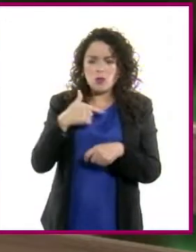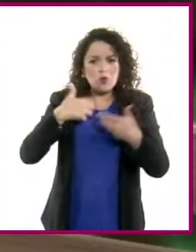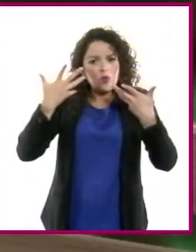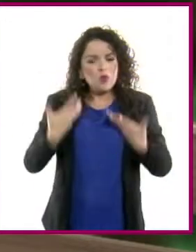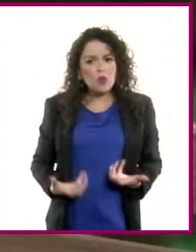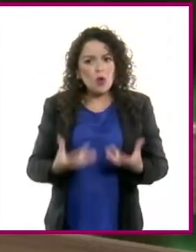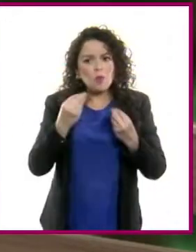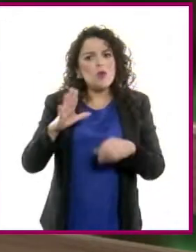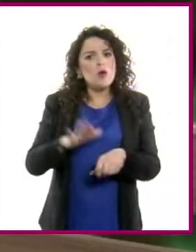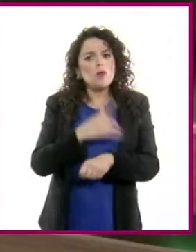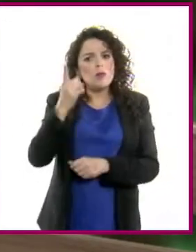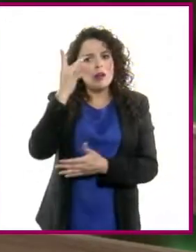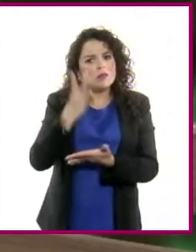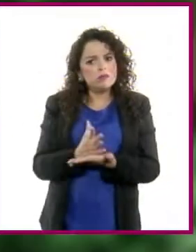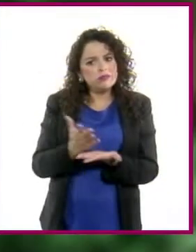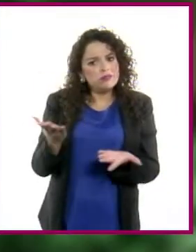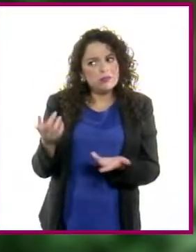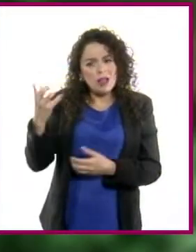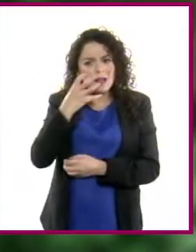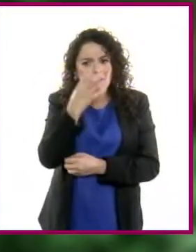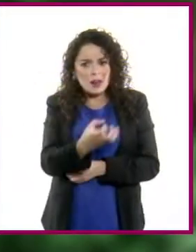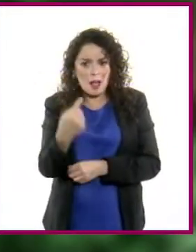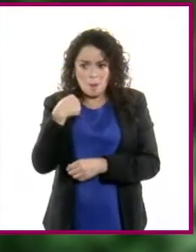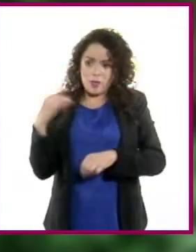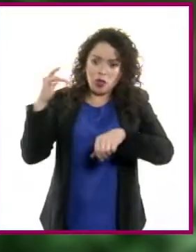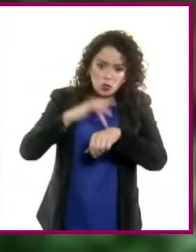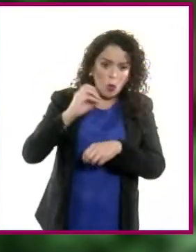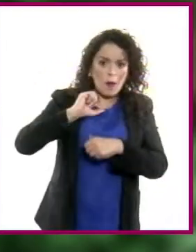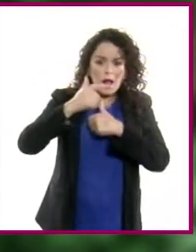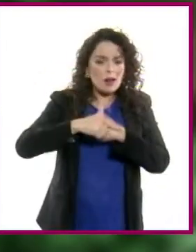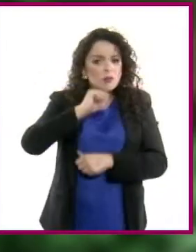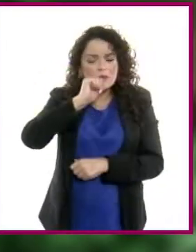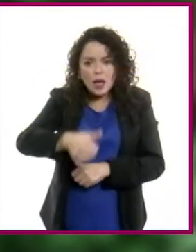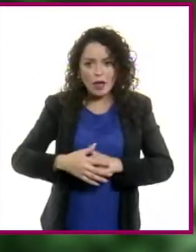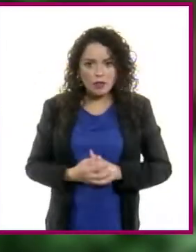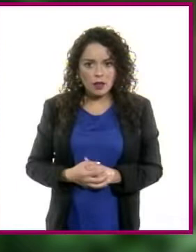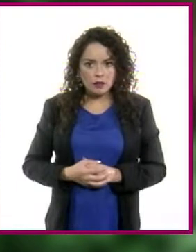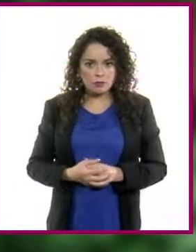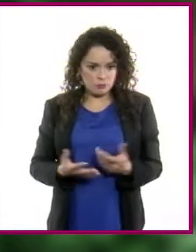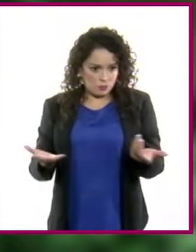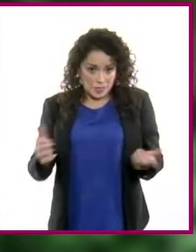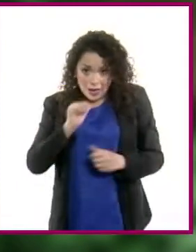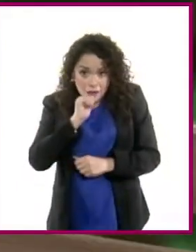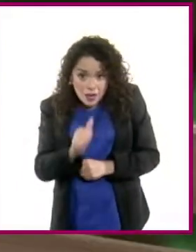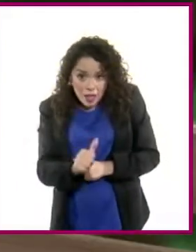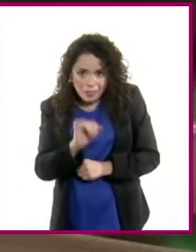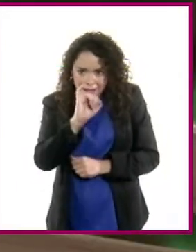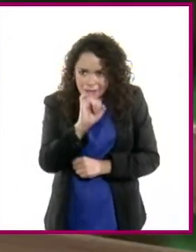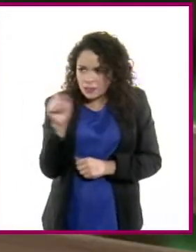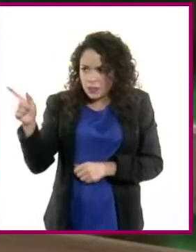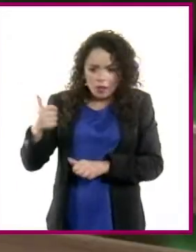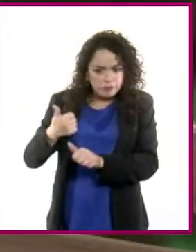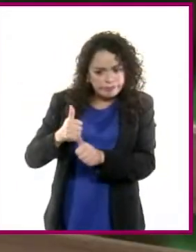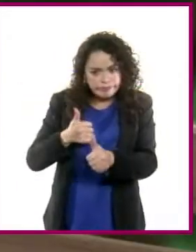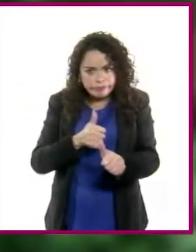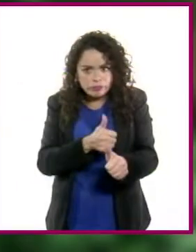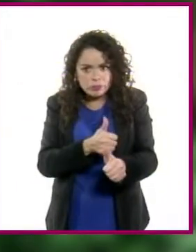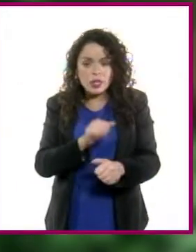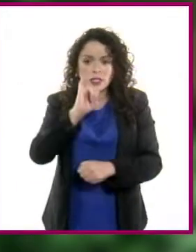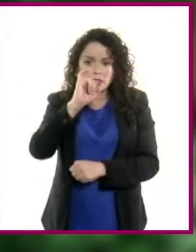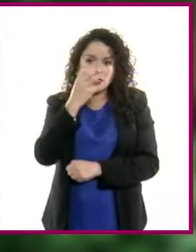qué me afectó tanto si no me hizo nada? ¿Cómo que nada? Te estaba siguiendo y luego... Y luego me gritó y se